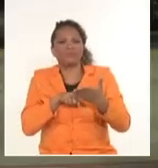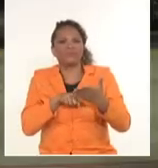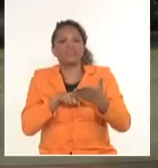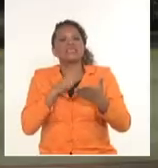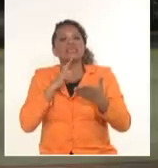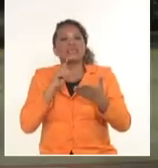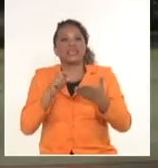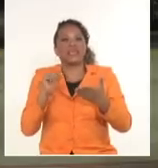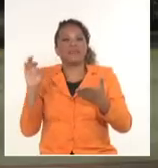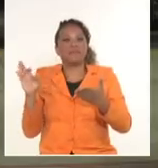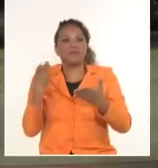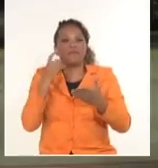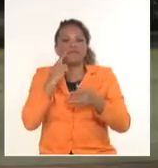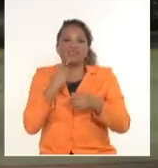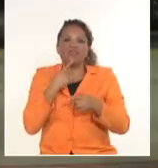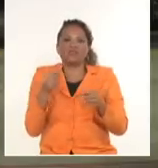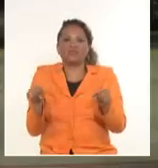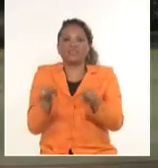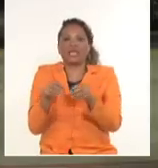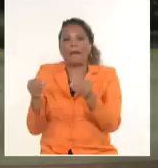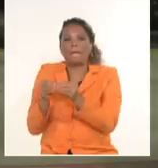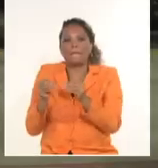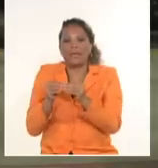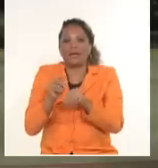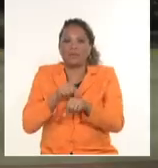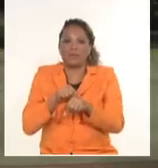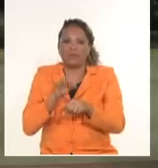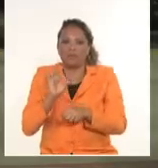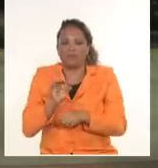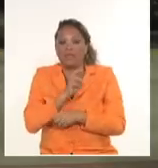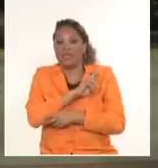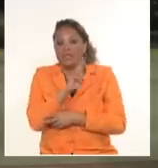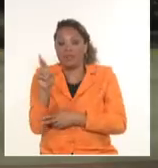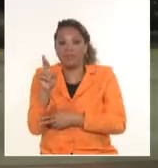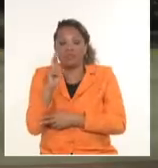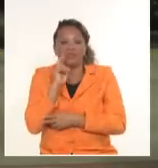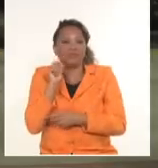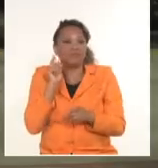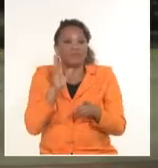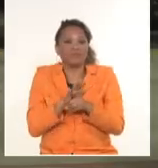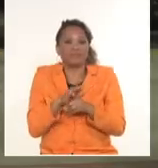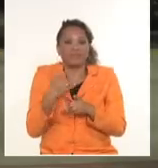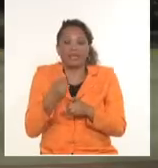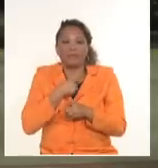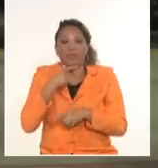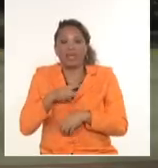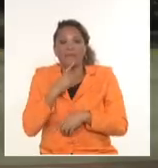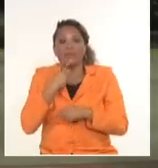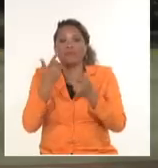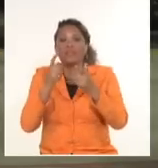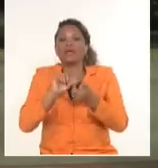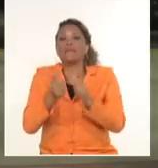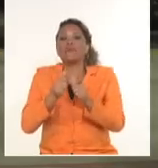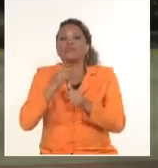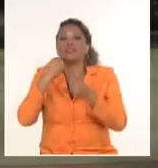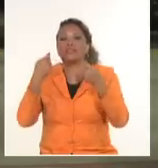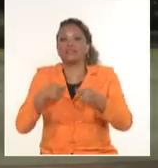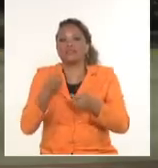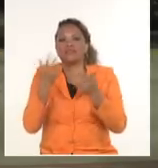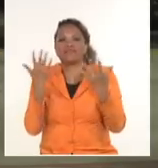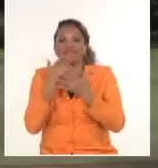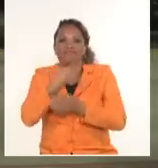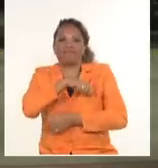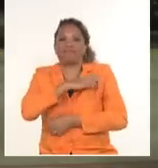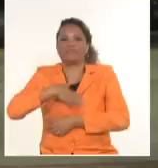perfectamente se ajusta al momento que estamos viviendo. Nuestra revolución ha establecido el principio de que el deporte es un derecho del pueblo, a lo